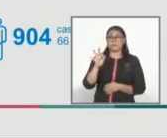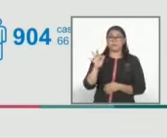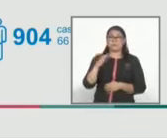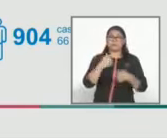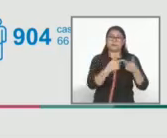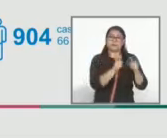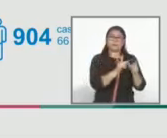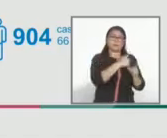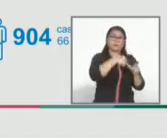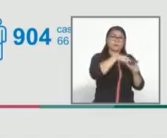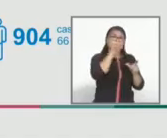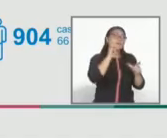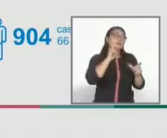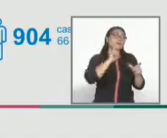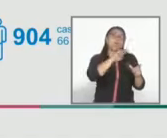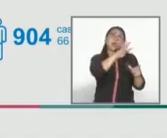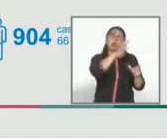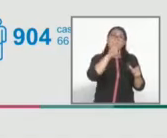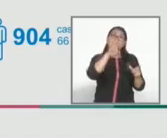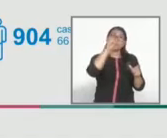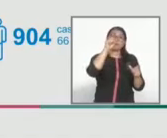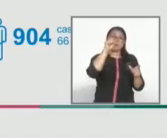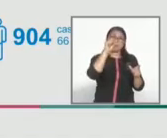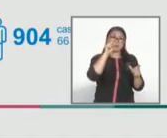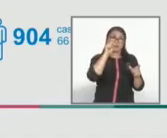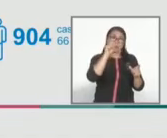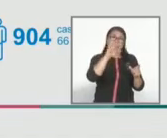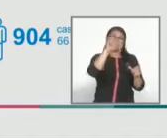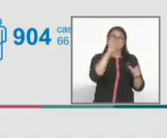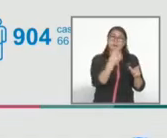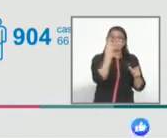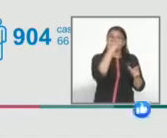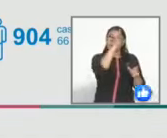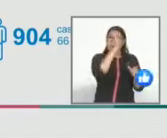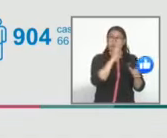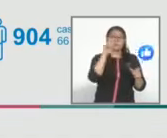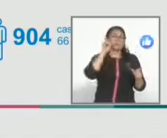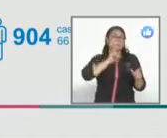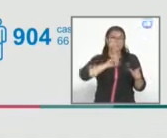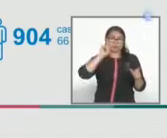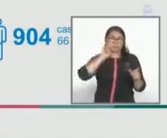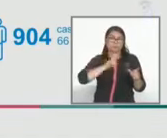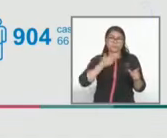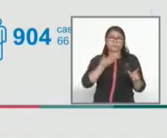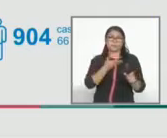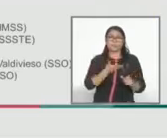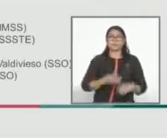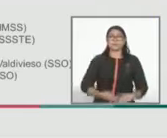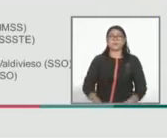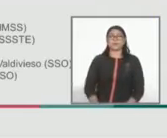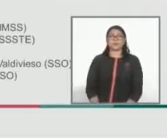y las 460 restantes, es decir, el 34%, han sido en mujeres.